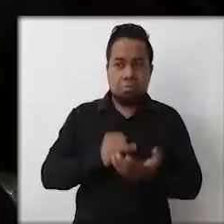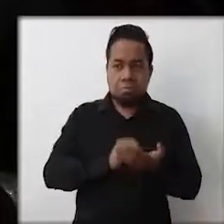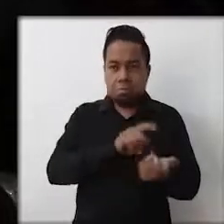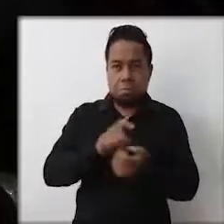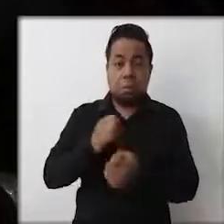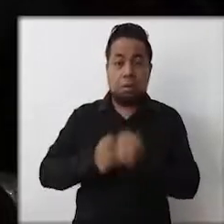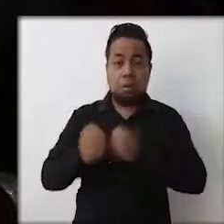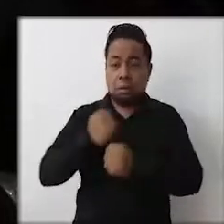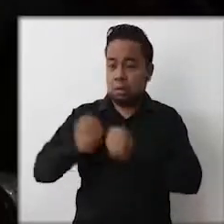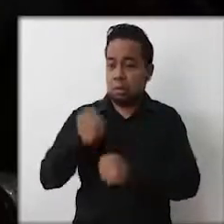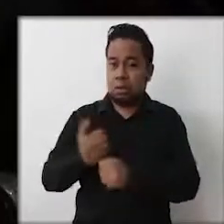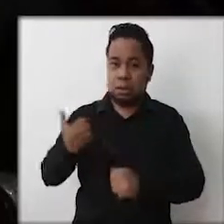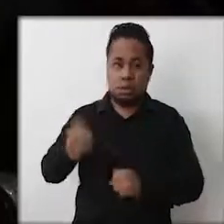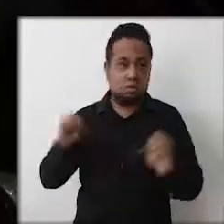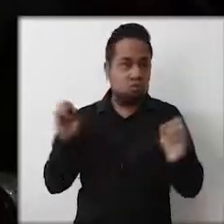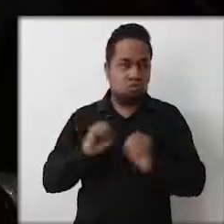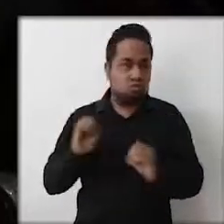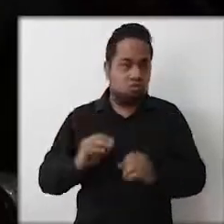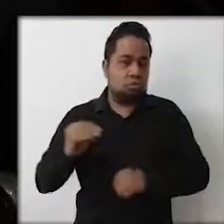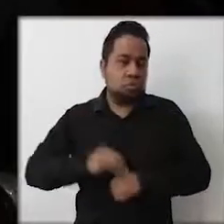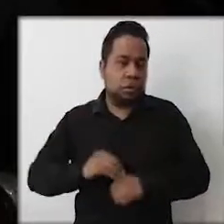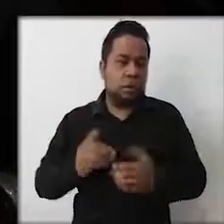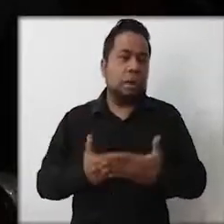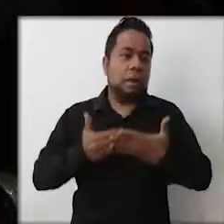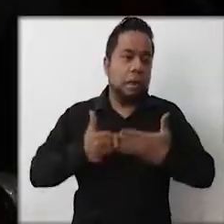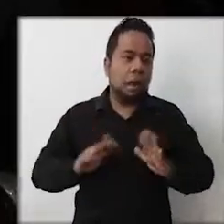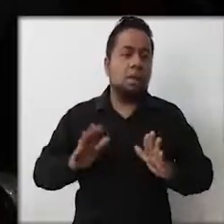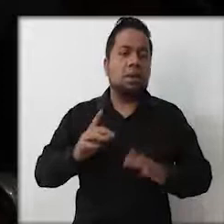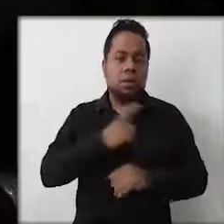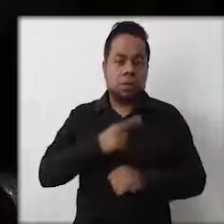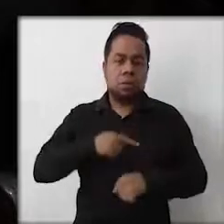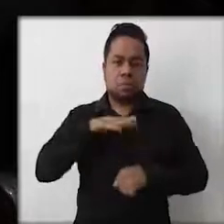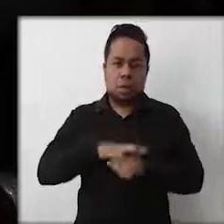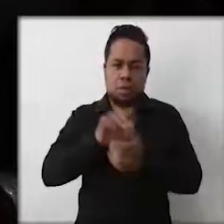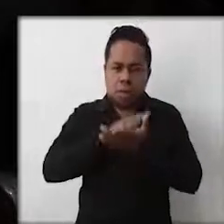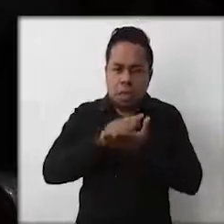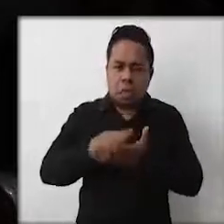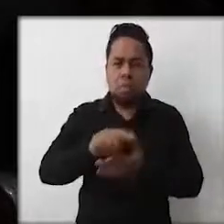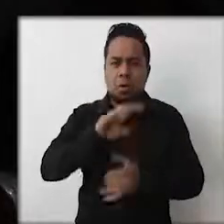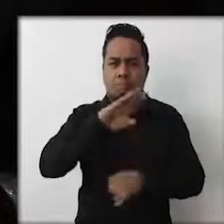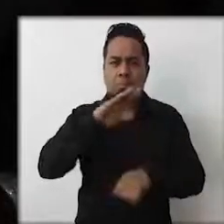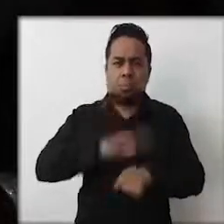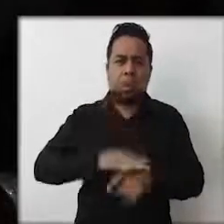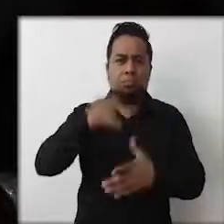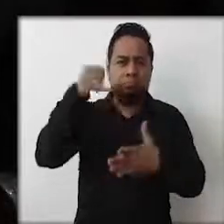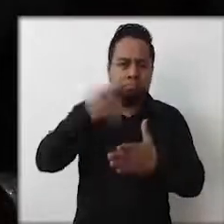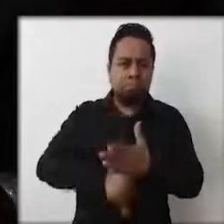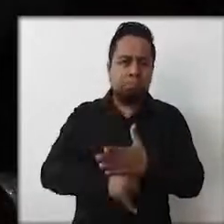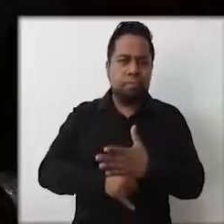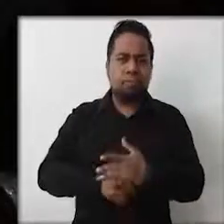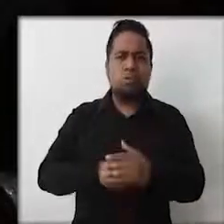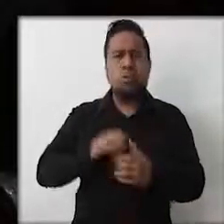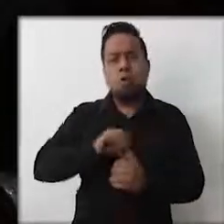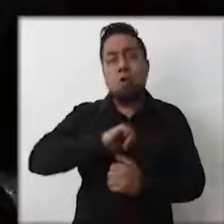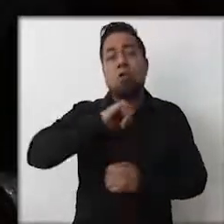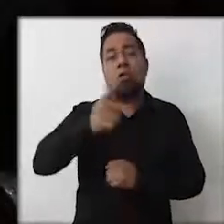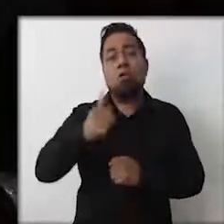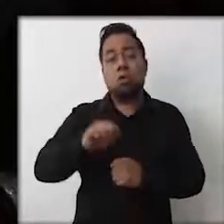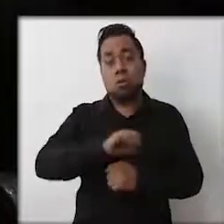y que se otorren en cuanto a este tipo de festividades religiosas, ¿no? Como el Día de la Soledad, el Día